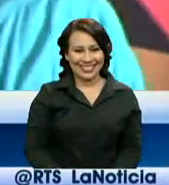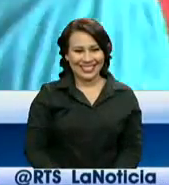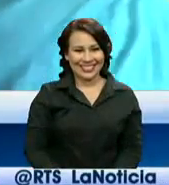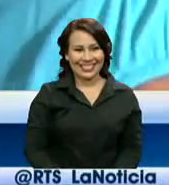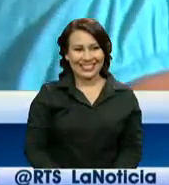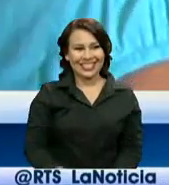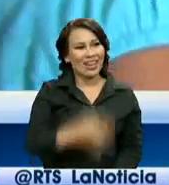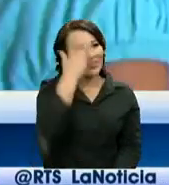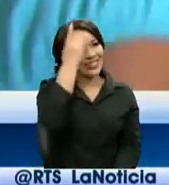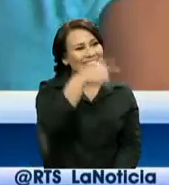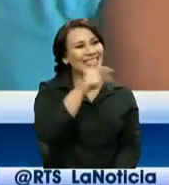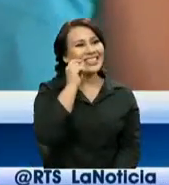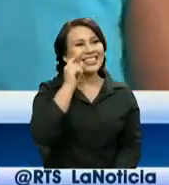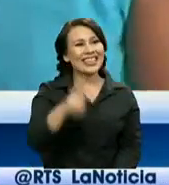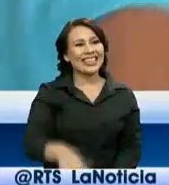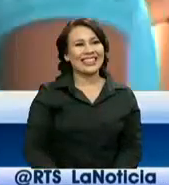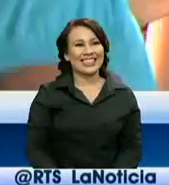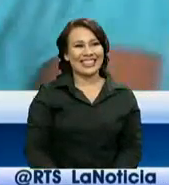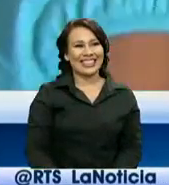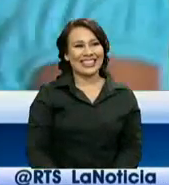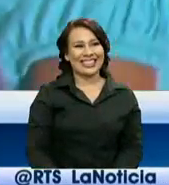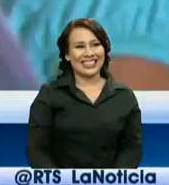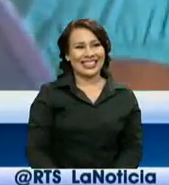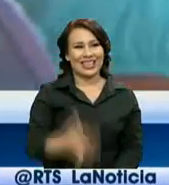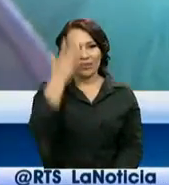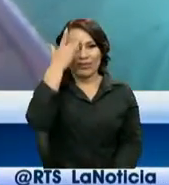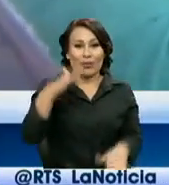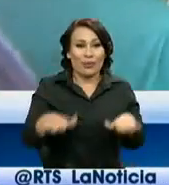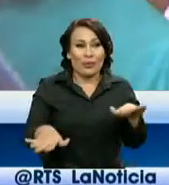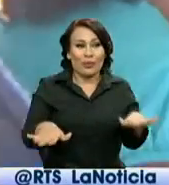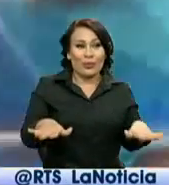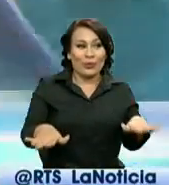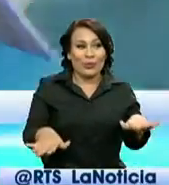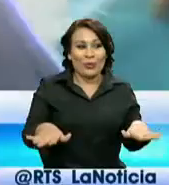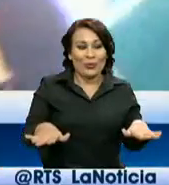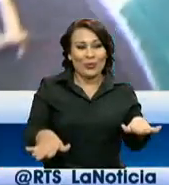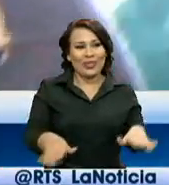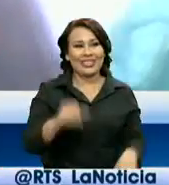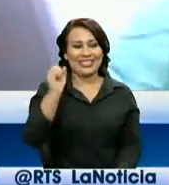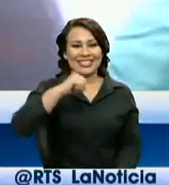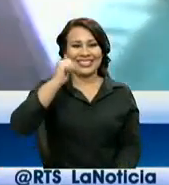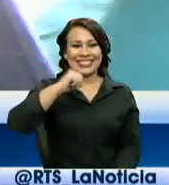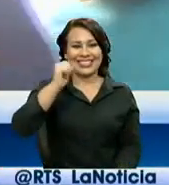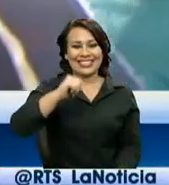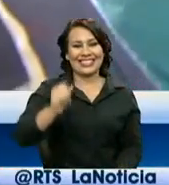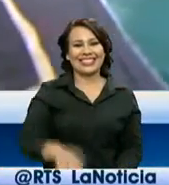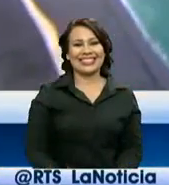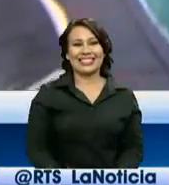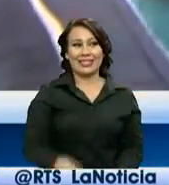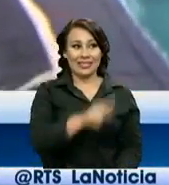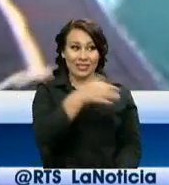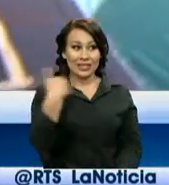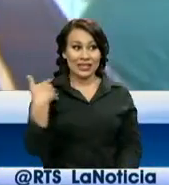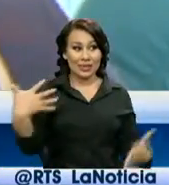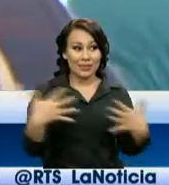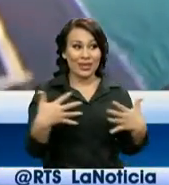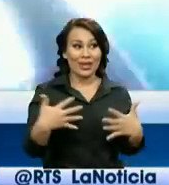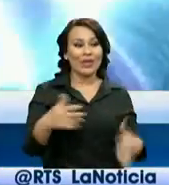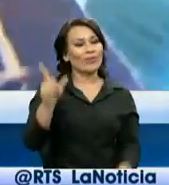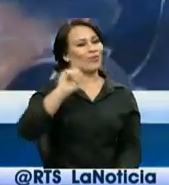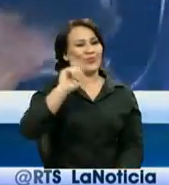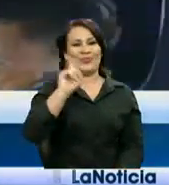¿Por qué grita? ¿Se mueve un poco? ¿Porque se mueve un poco? Sí. ¿Porque tienen miedo?